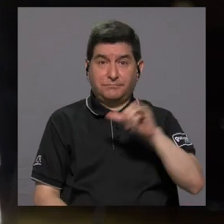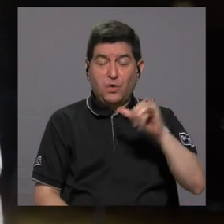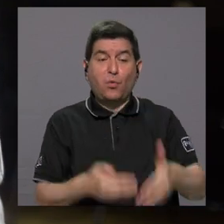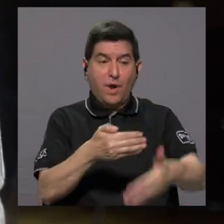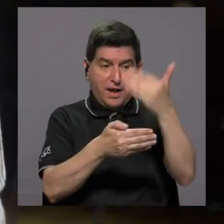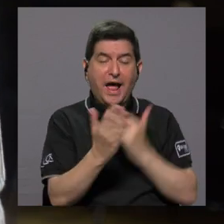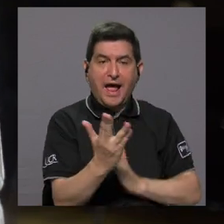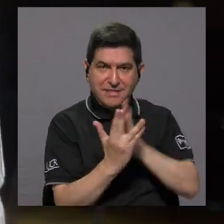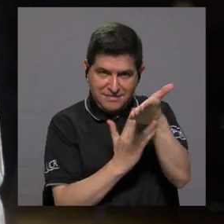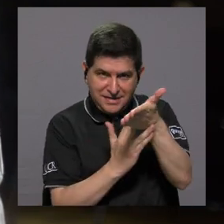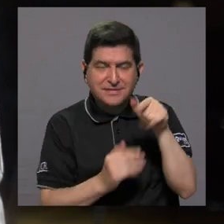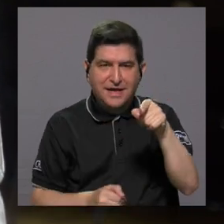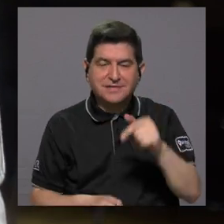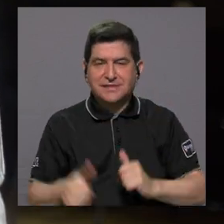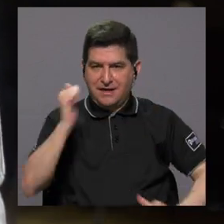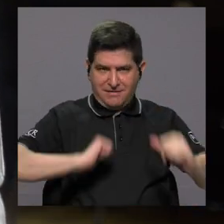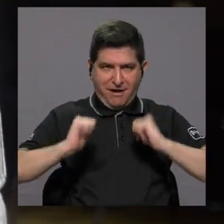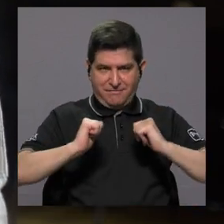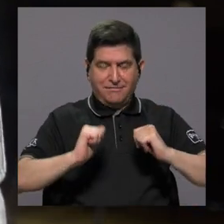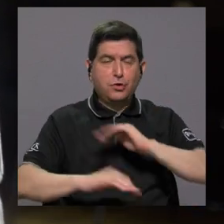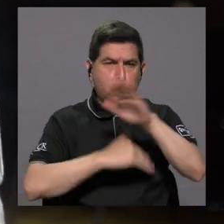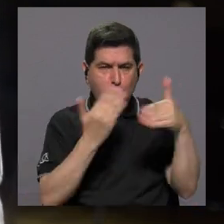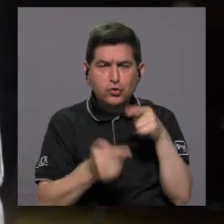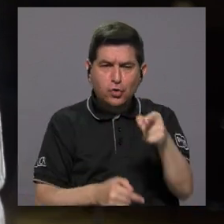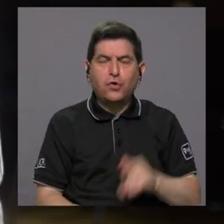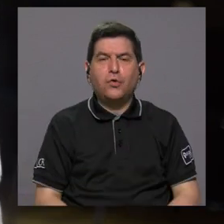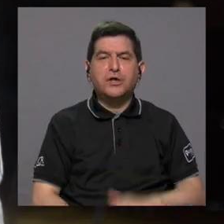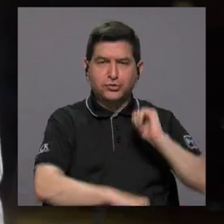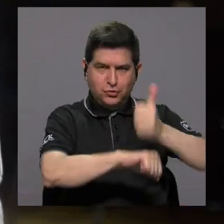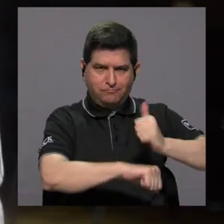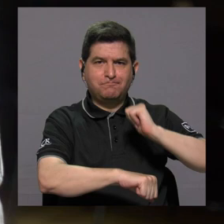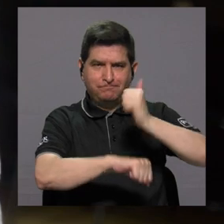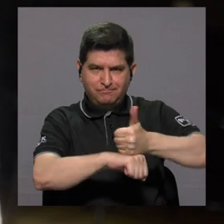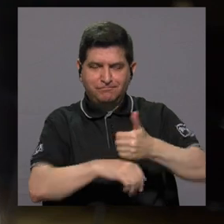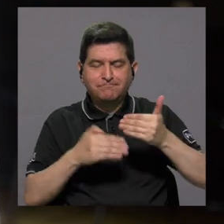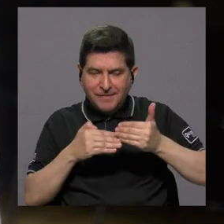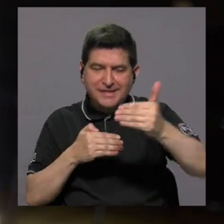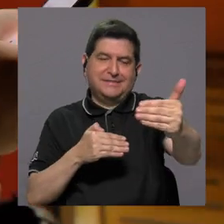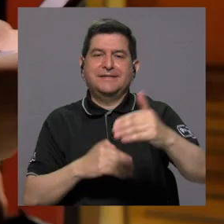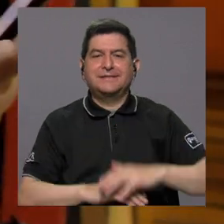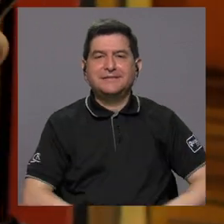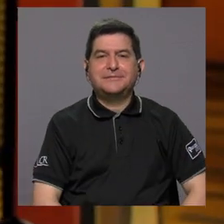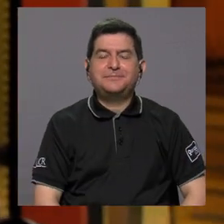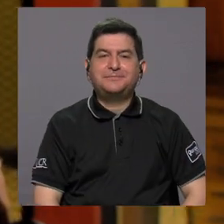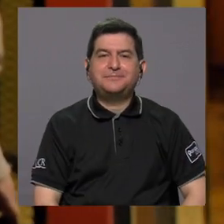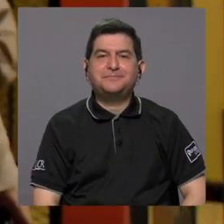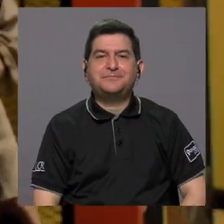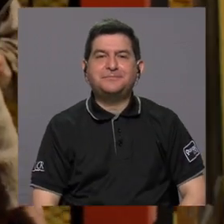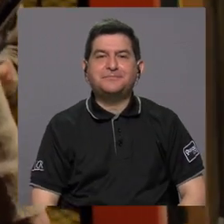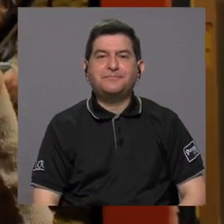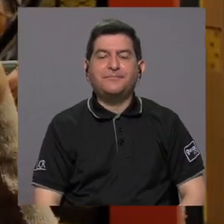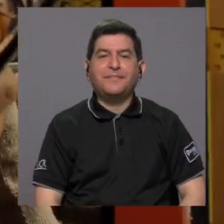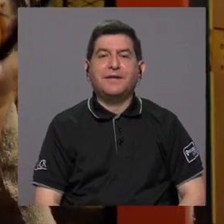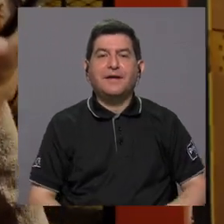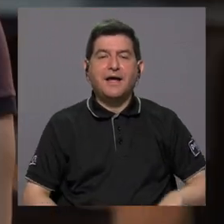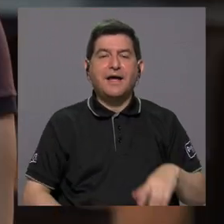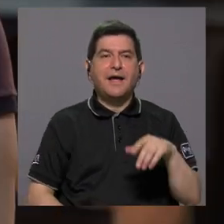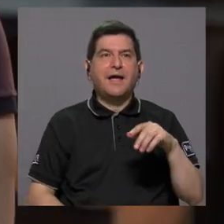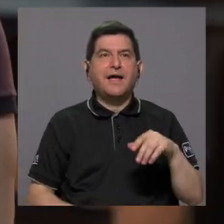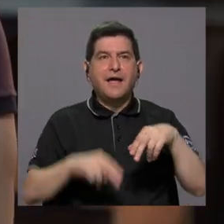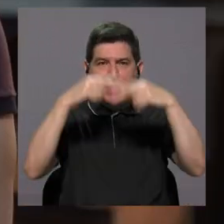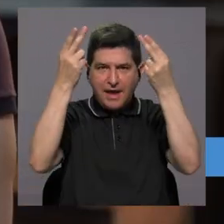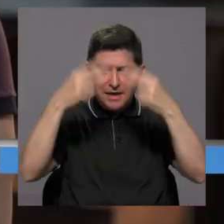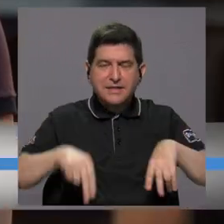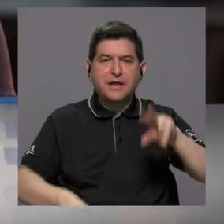hace antes de entrar al teatro. Todo eso se va a estar implementando de ahora en adelante. En la página de internet UCR